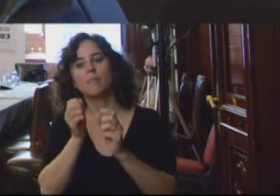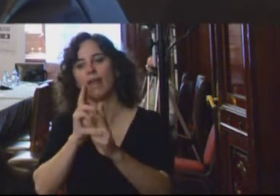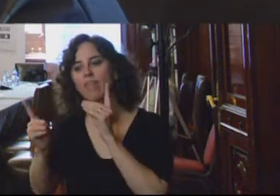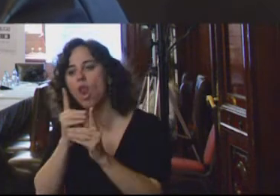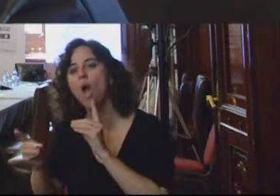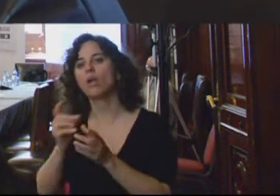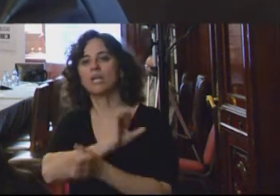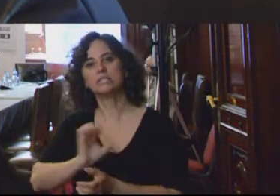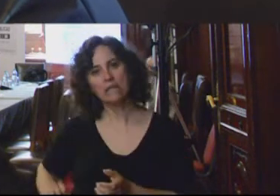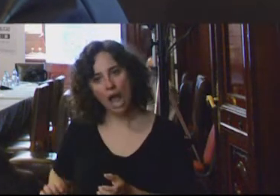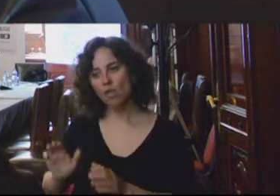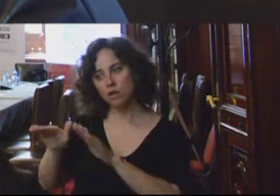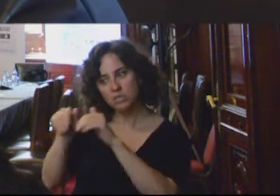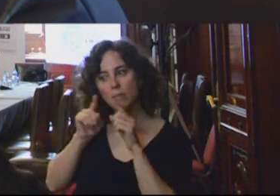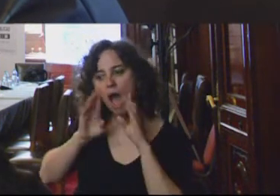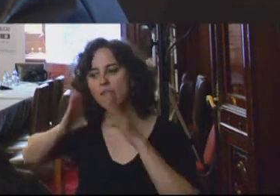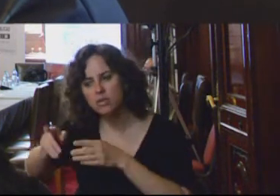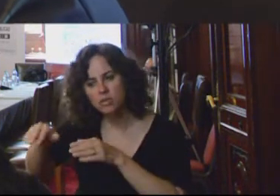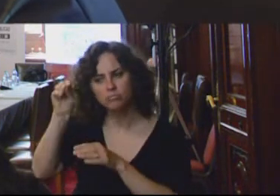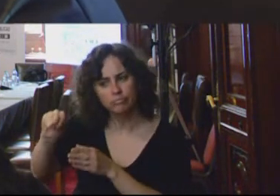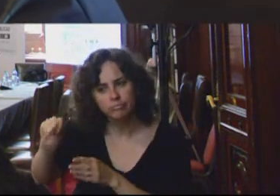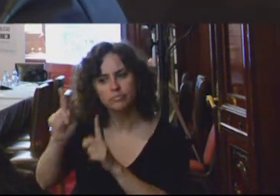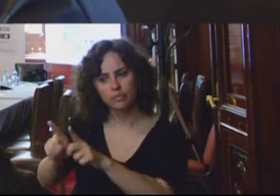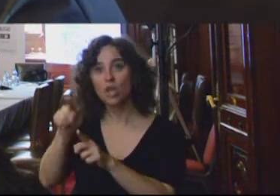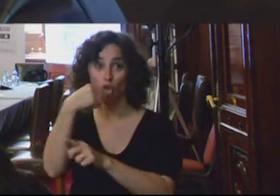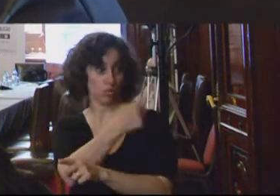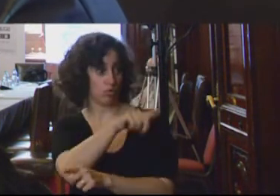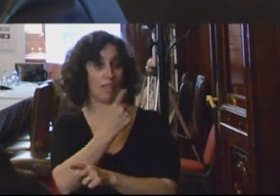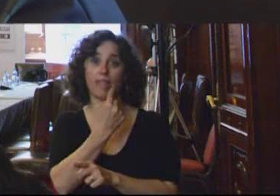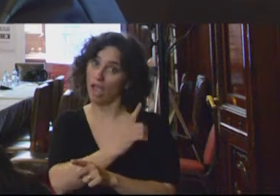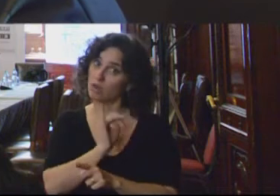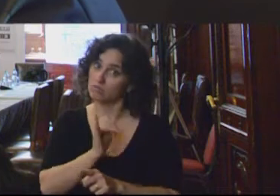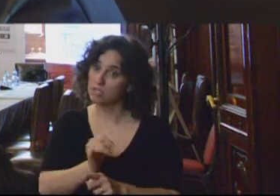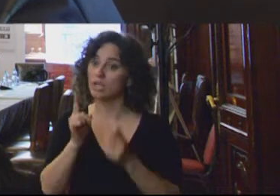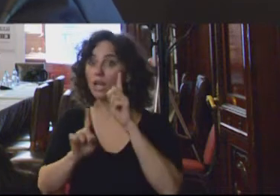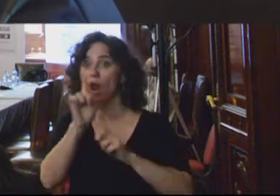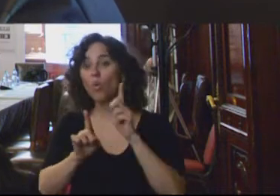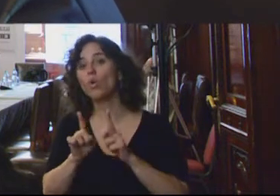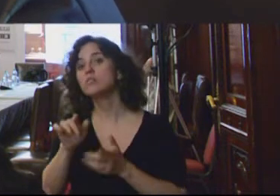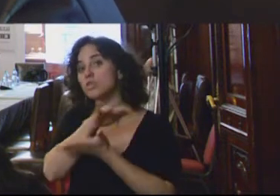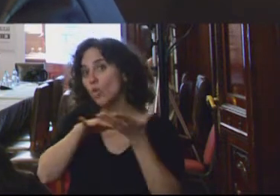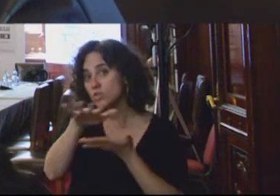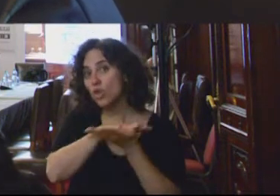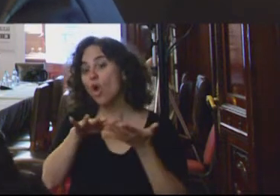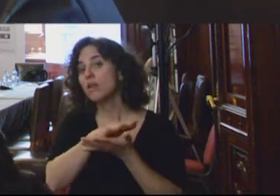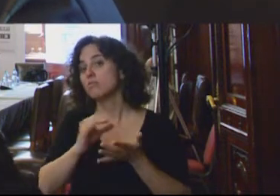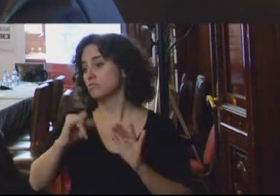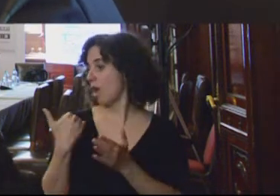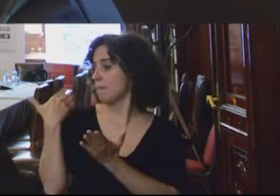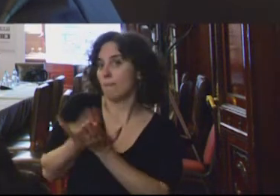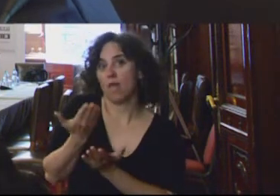la atención en los casos que ustedes mencionaron y que también la Relatoría en muchos de estos casos, en algunos casos, había